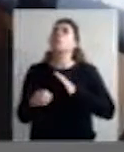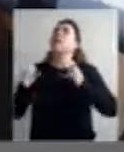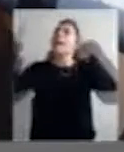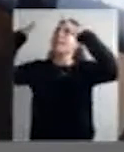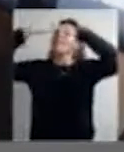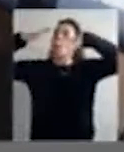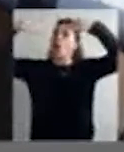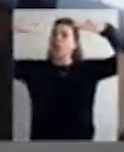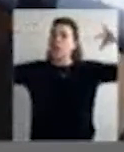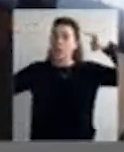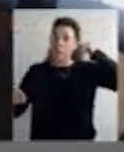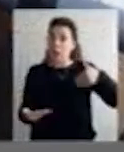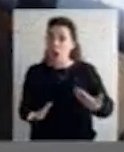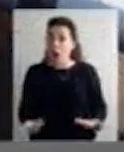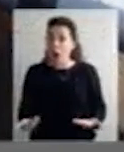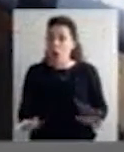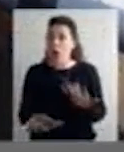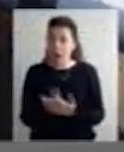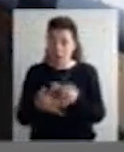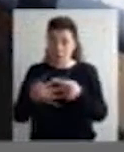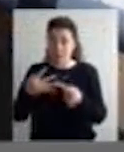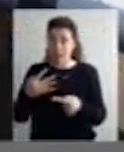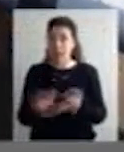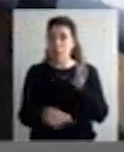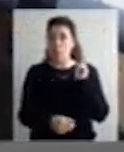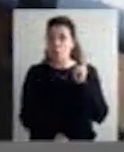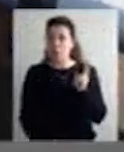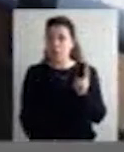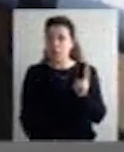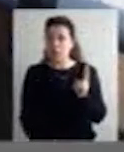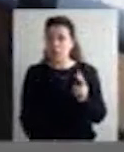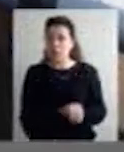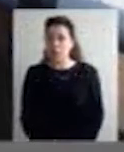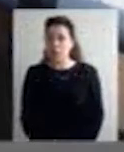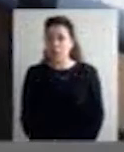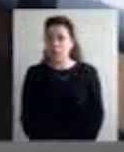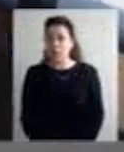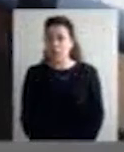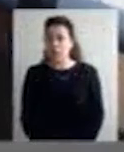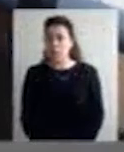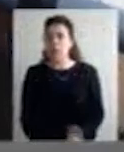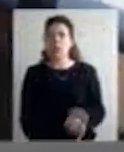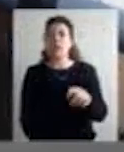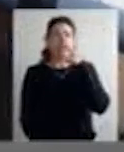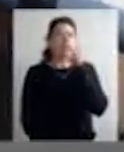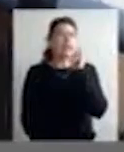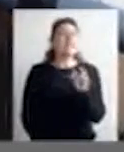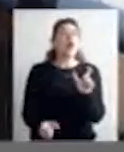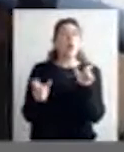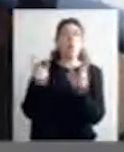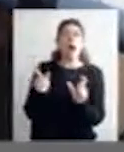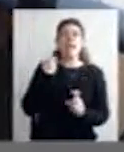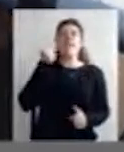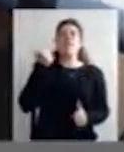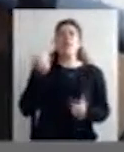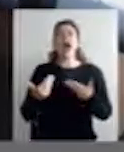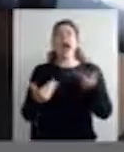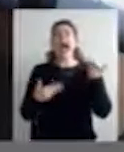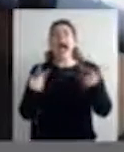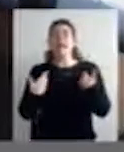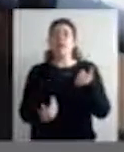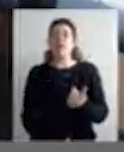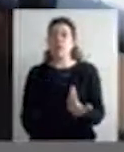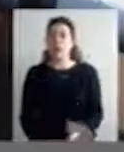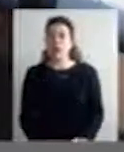ahora hay una serie de restricciones y uno pasa si el guardia está bien de humor. Pero por eso estas decisiones no pueden